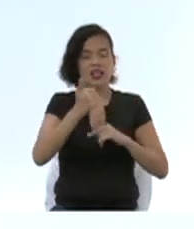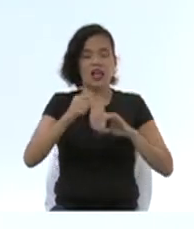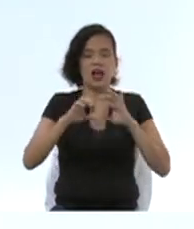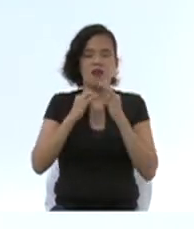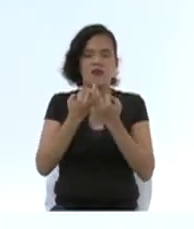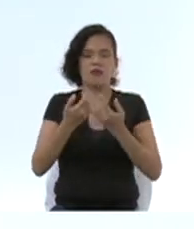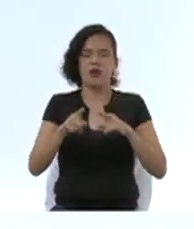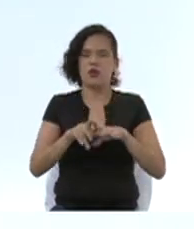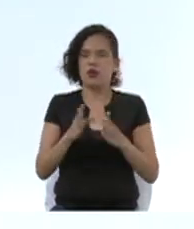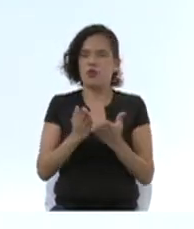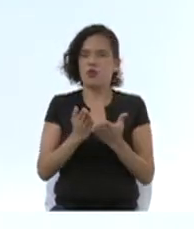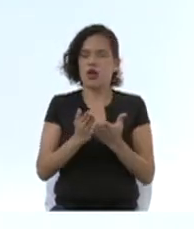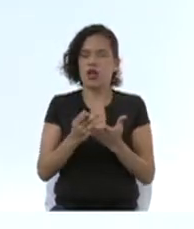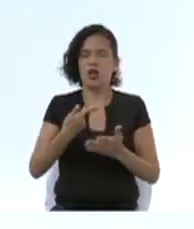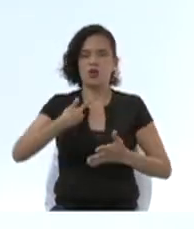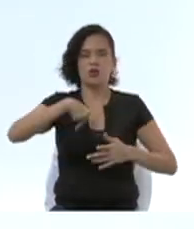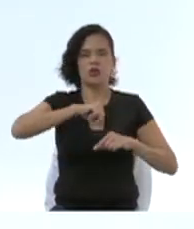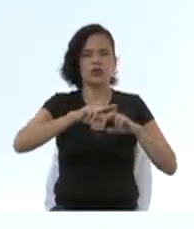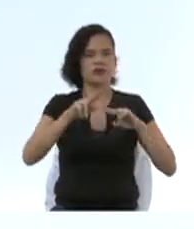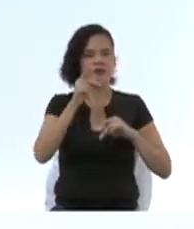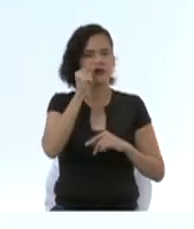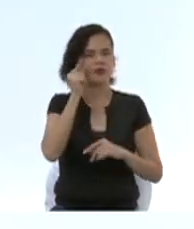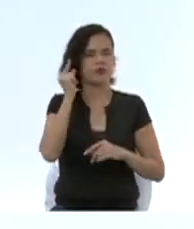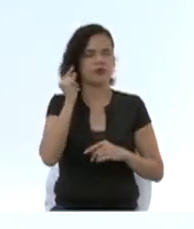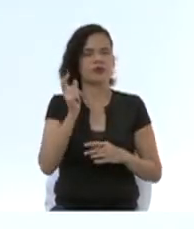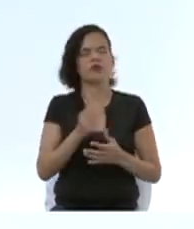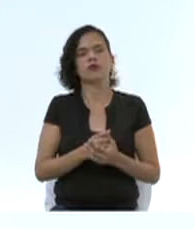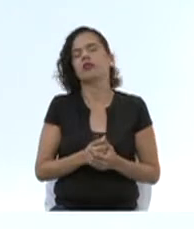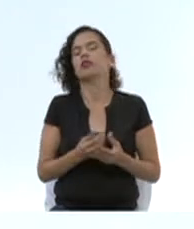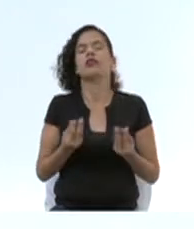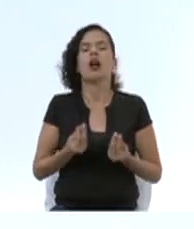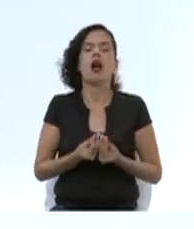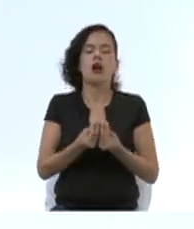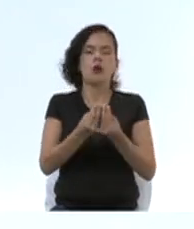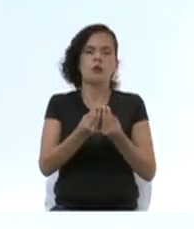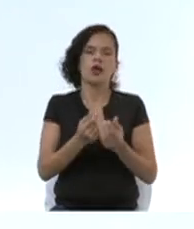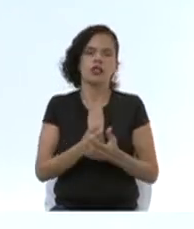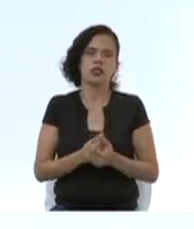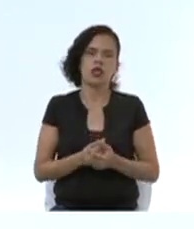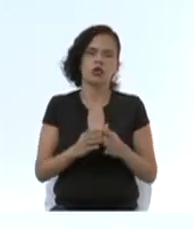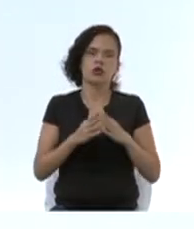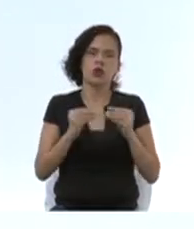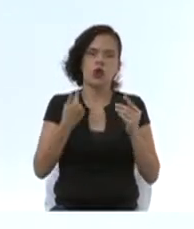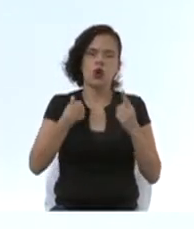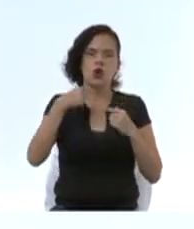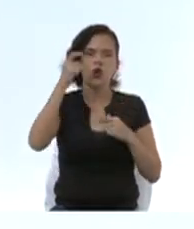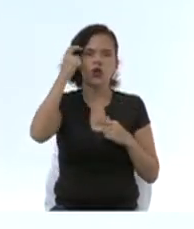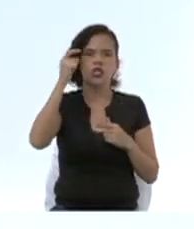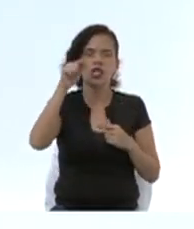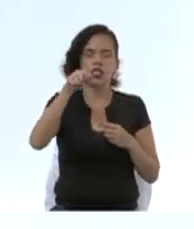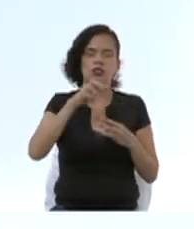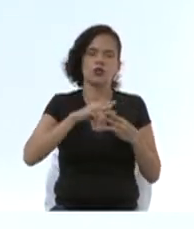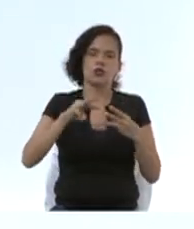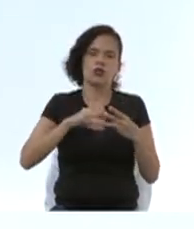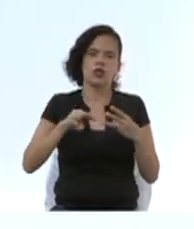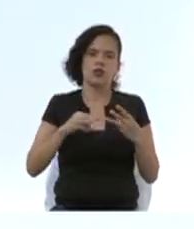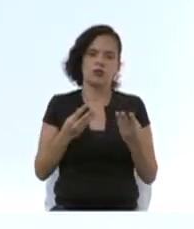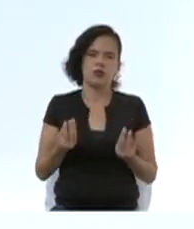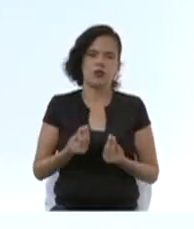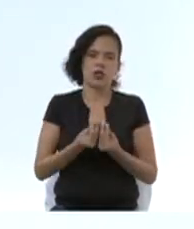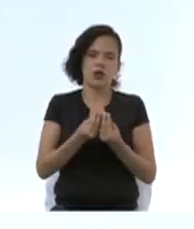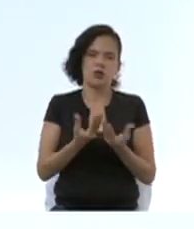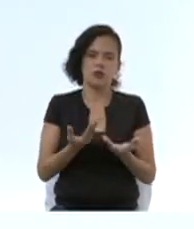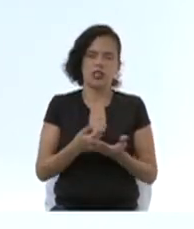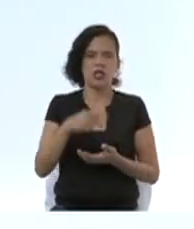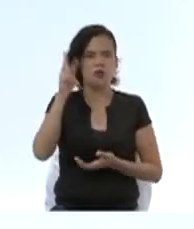una escuela, nuestros niños y nuestras niñas que nos han acompañado cada día en este su programa. Me